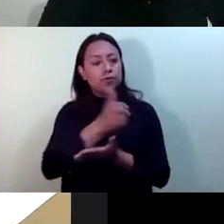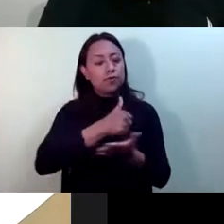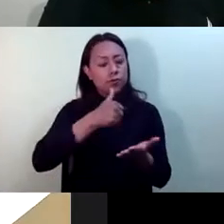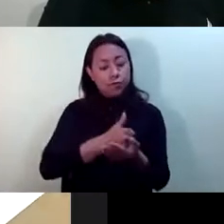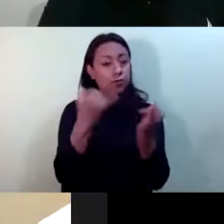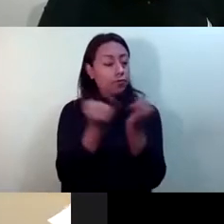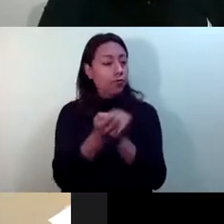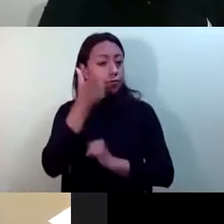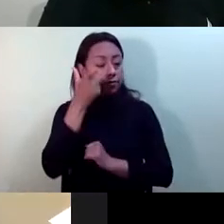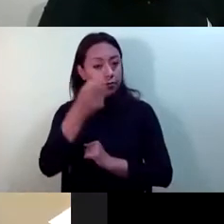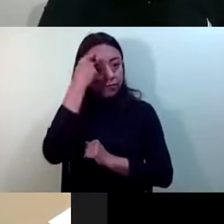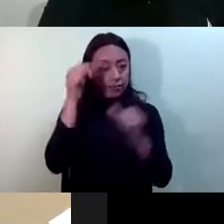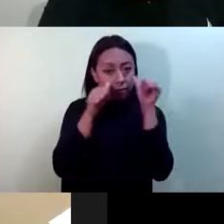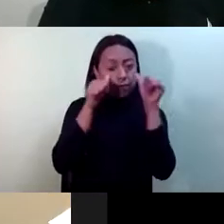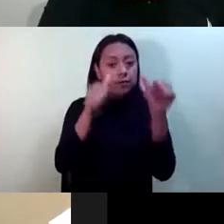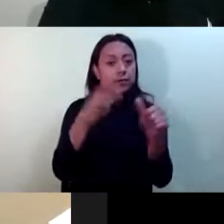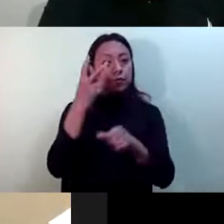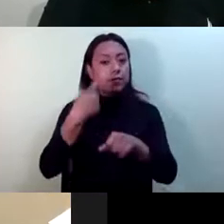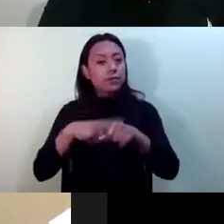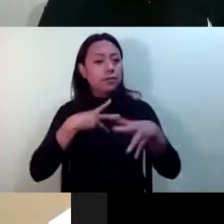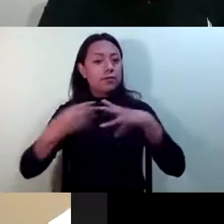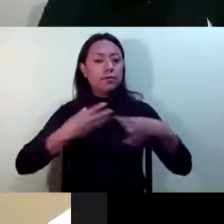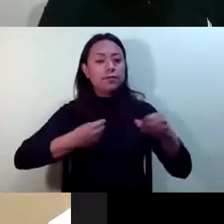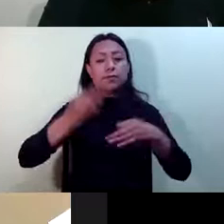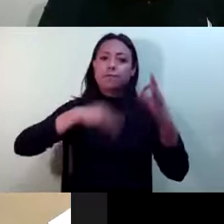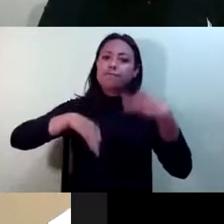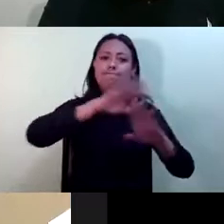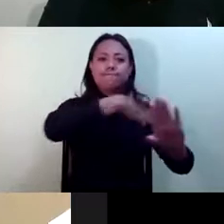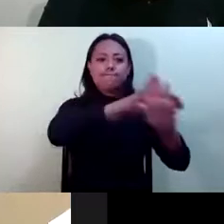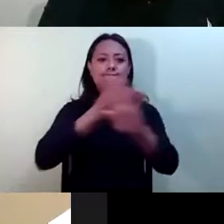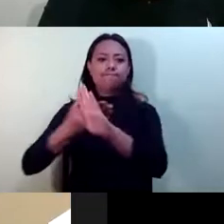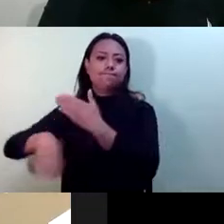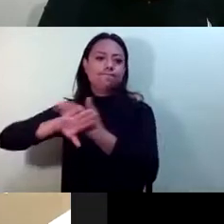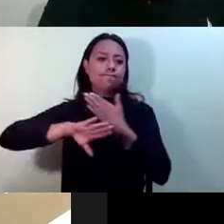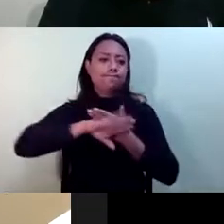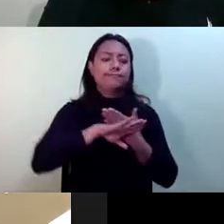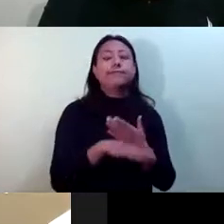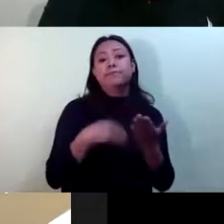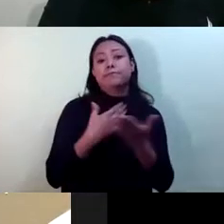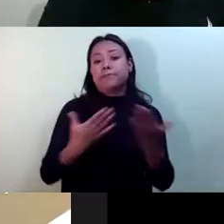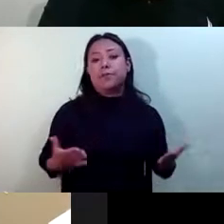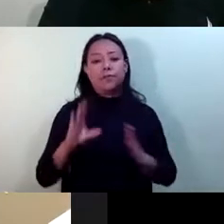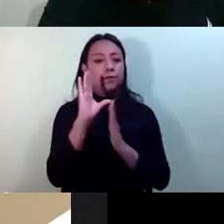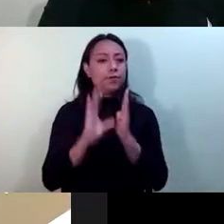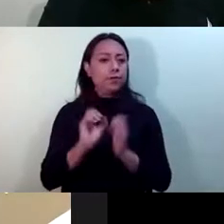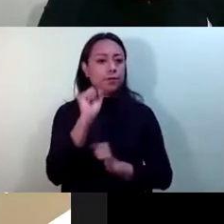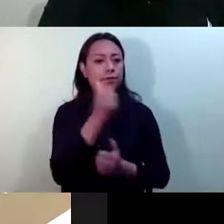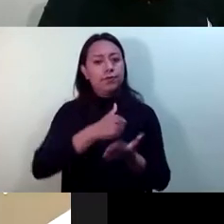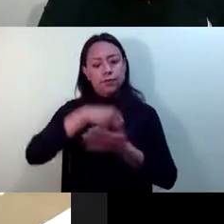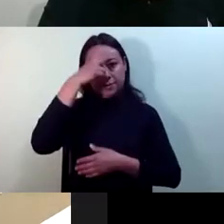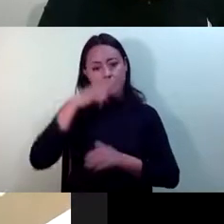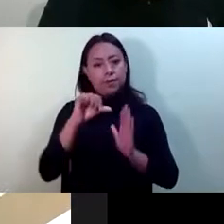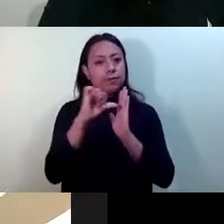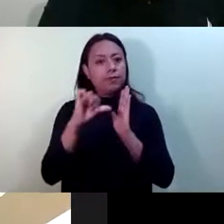atender esta pandemia que a todas y a todos nos está afectando, resaltando que nuestra Constitución en su artículo